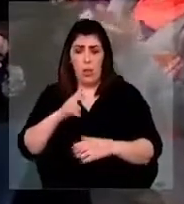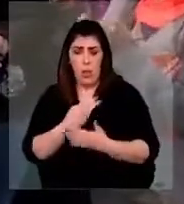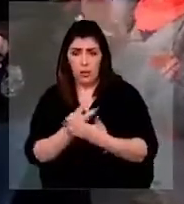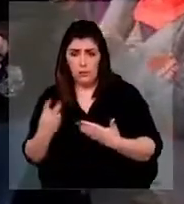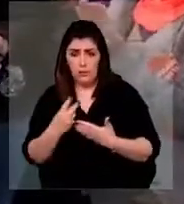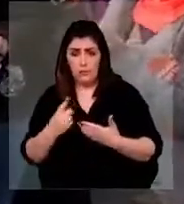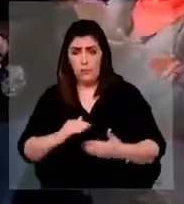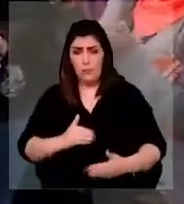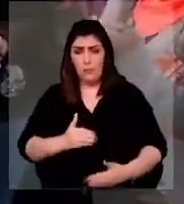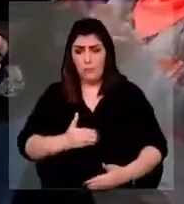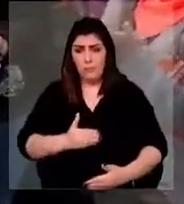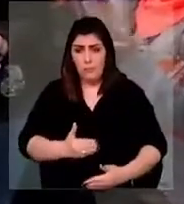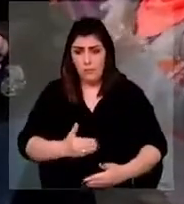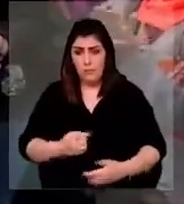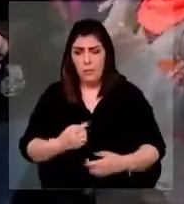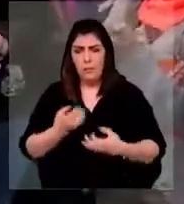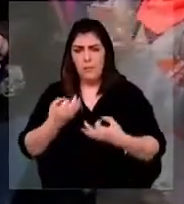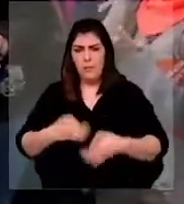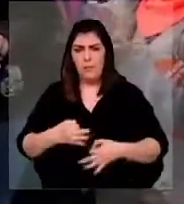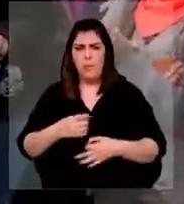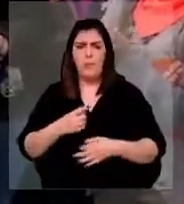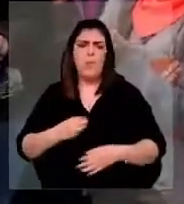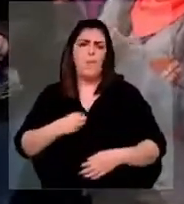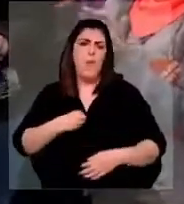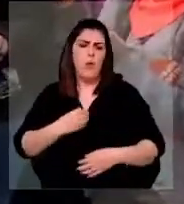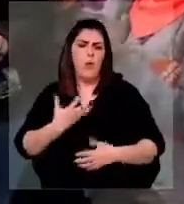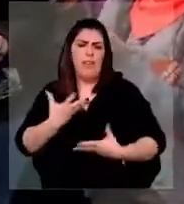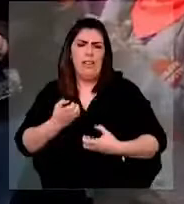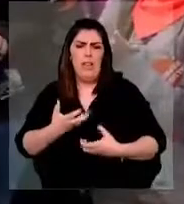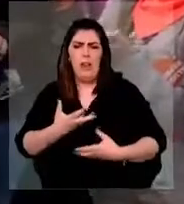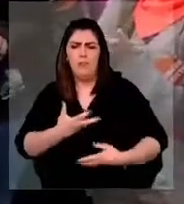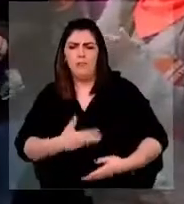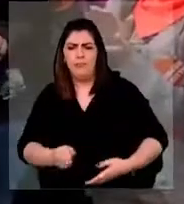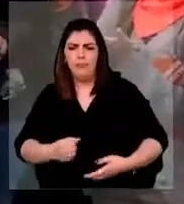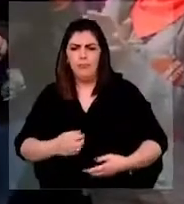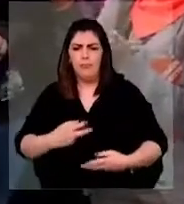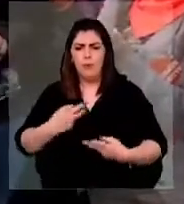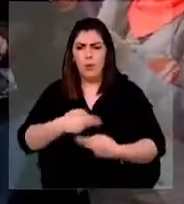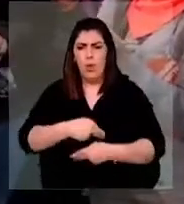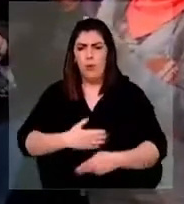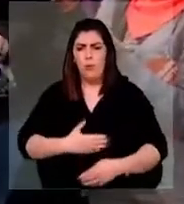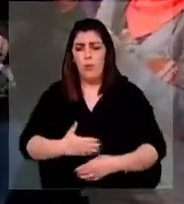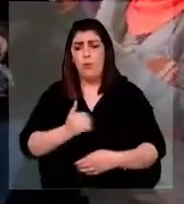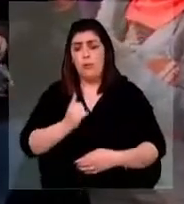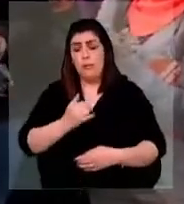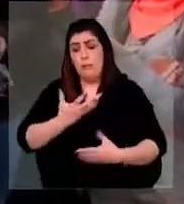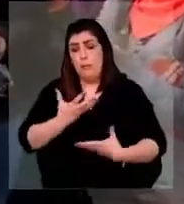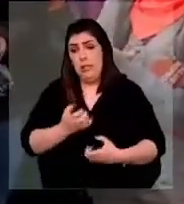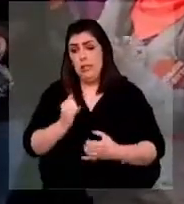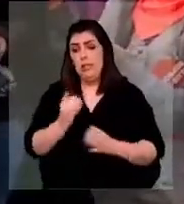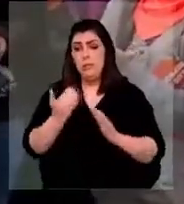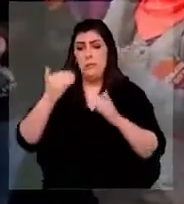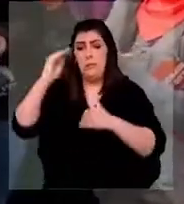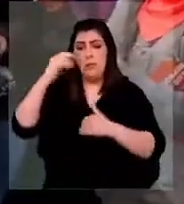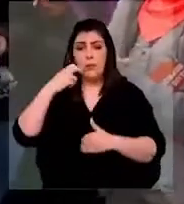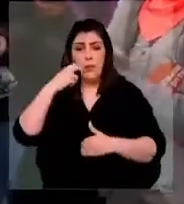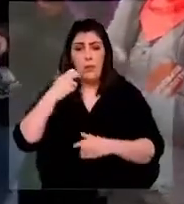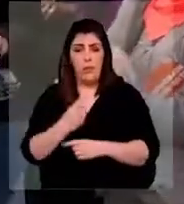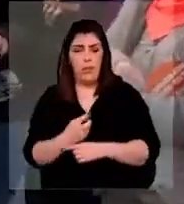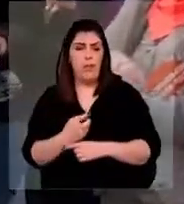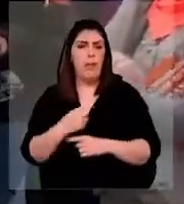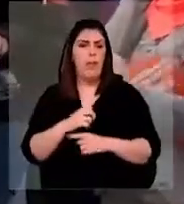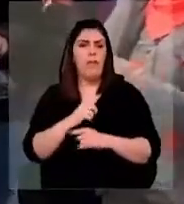para que efectivamente puedan cumplir la voluntad de interrumpir el embarazo, si así lo desean y son mayores de edad. En este momento acaban de terminar